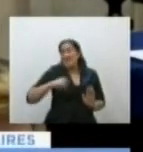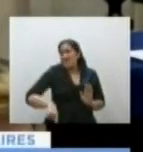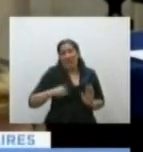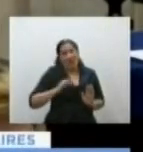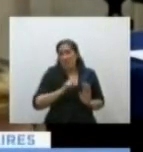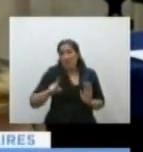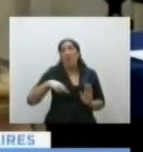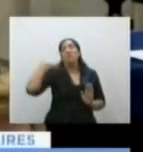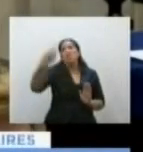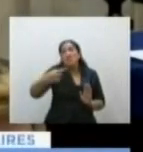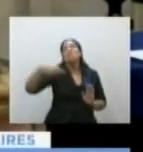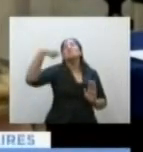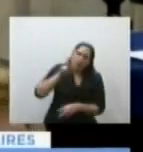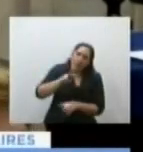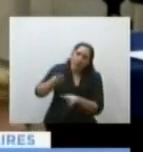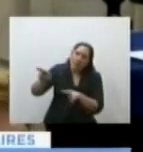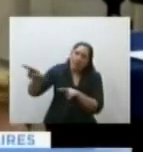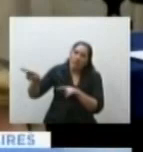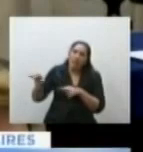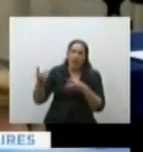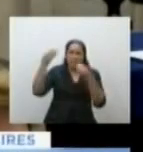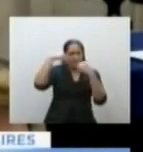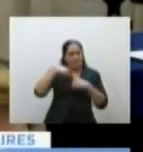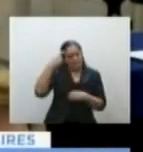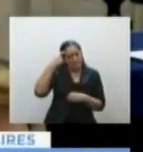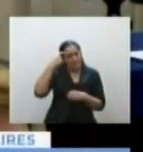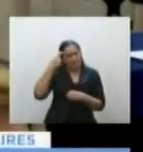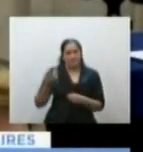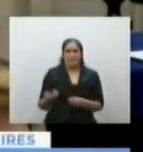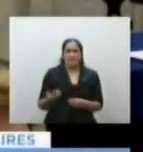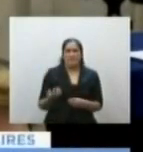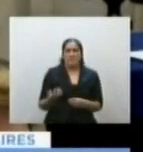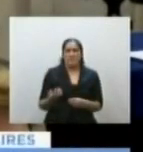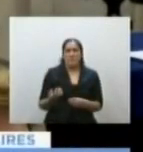Macri lo había dado antes en la ciudad de Buenos Aires. Sí. Entonces es como que son evoluciones de la sociedad.